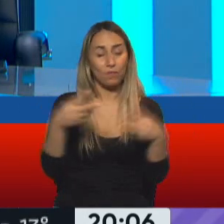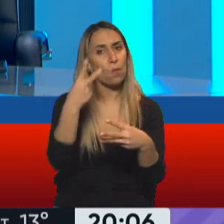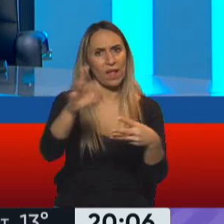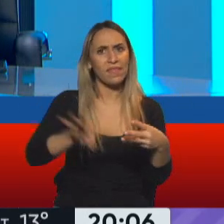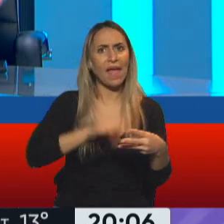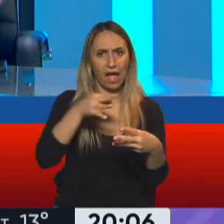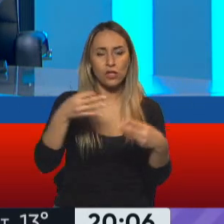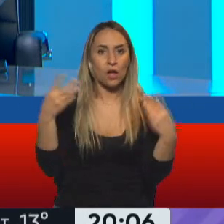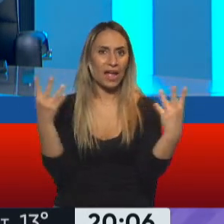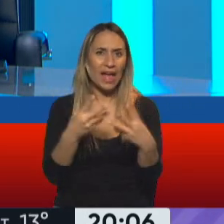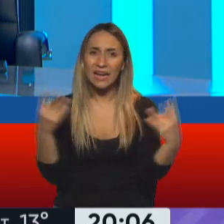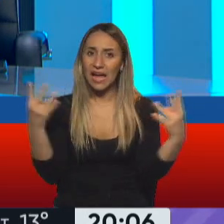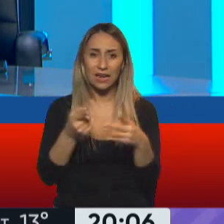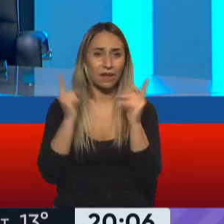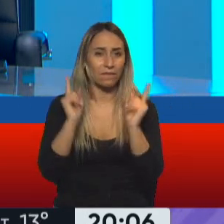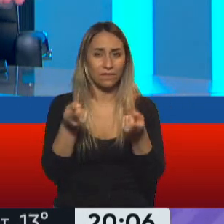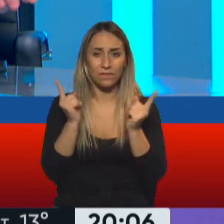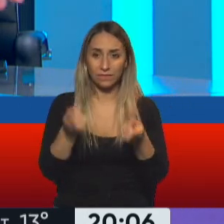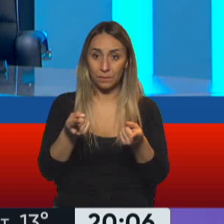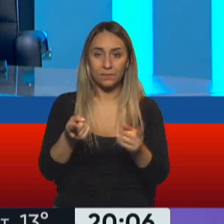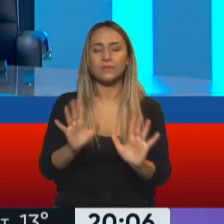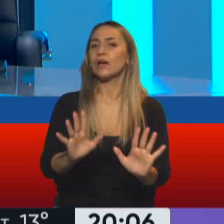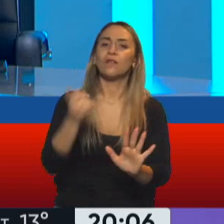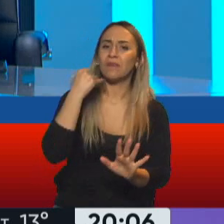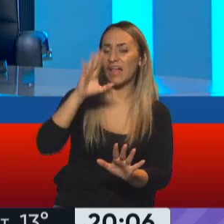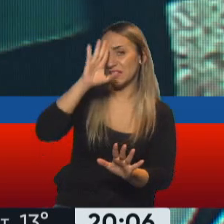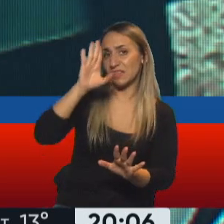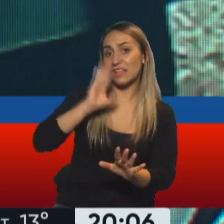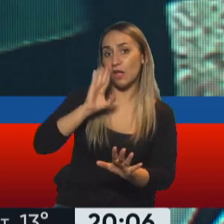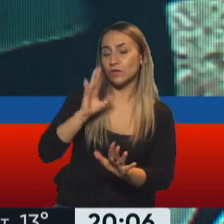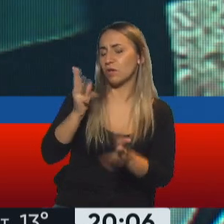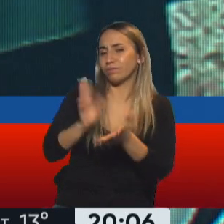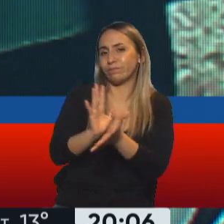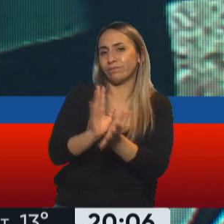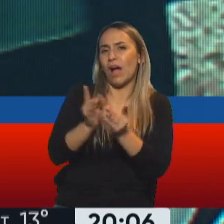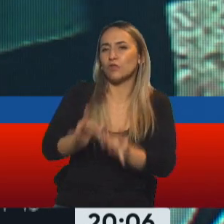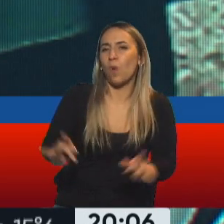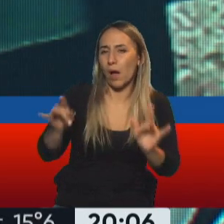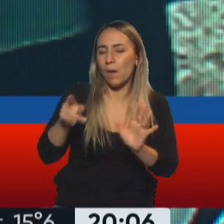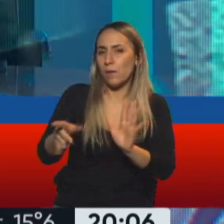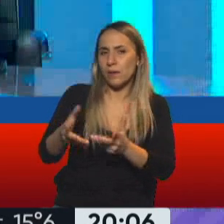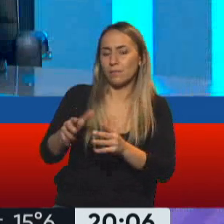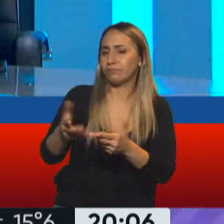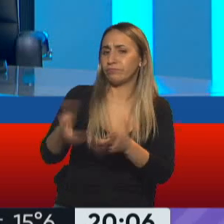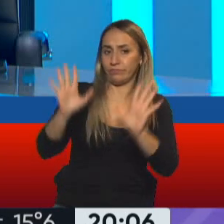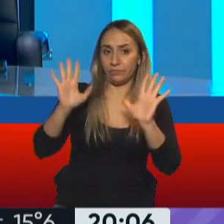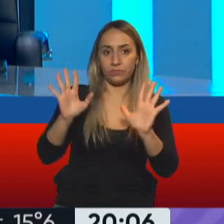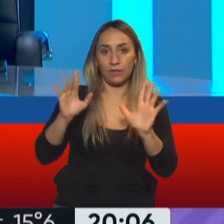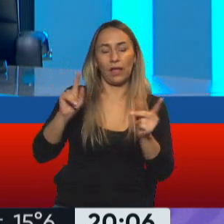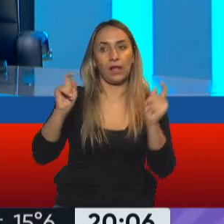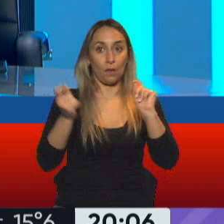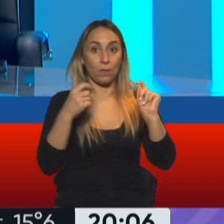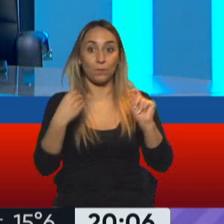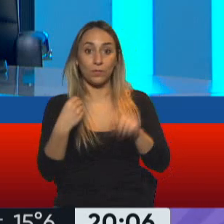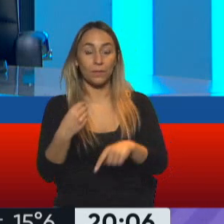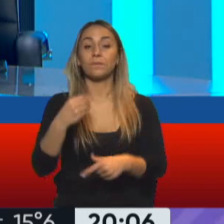viendo que fue bastante ¿Está en retirada, ¿no? Estados Unidos? Y ahí es donde cambia la situación. ¿Por qué? Porque tenían el control las fuerzas afganas,